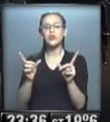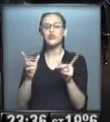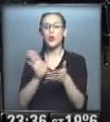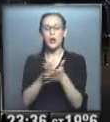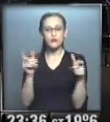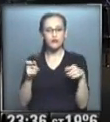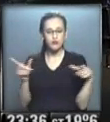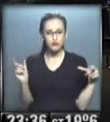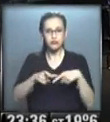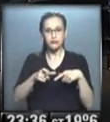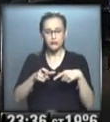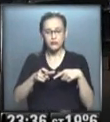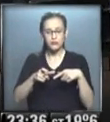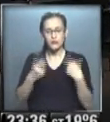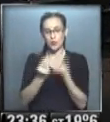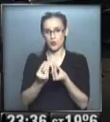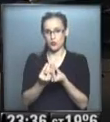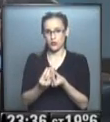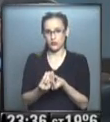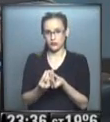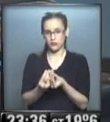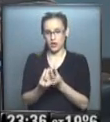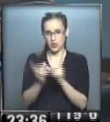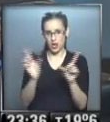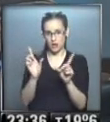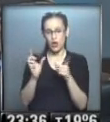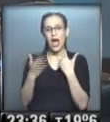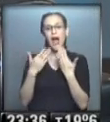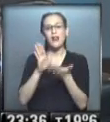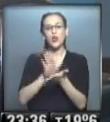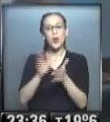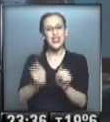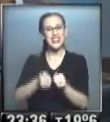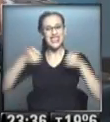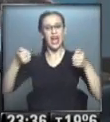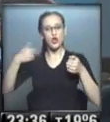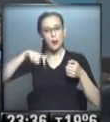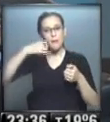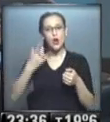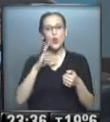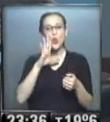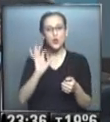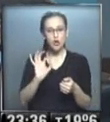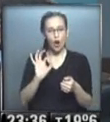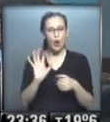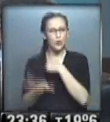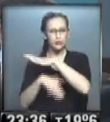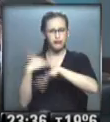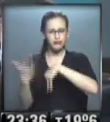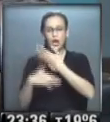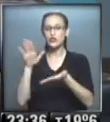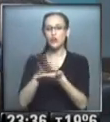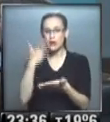también hizo alguna referencia históricamente a Tilio. Sí, se mencionaba el diario El Mercurio, sin lugar a dudas, emblemático respecto del